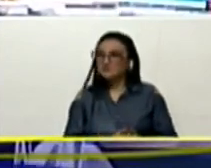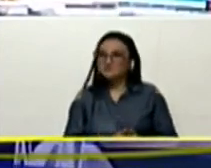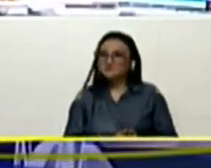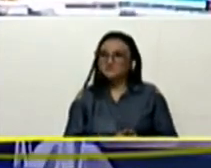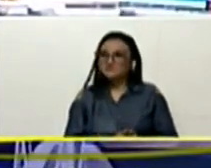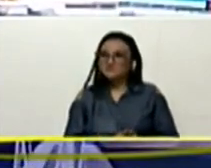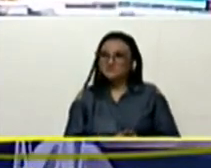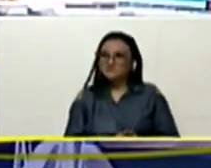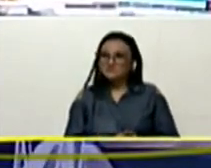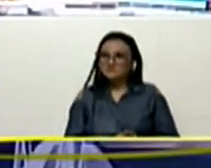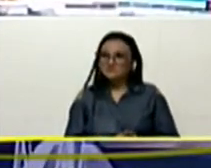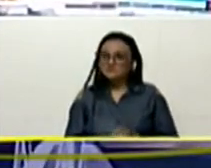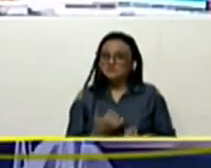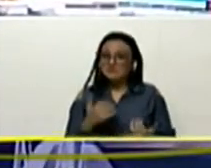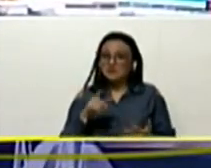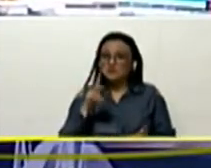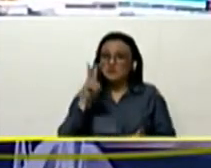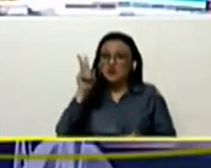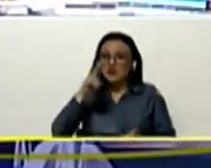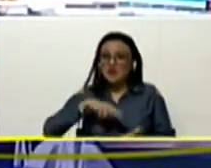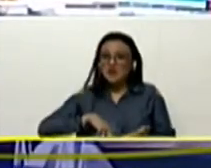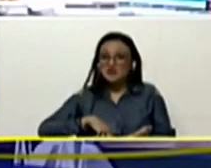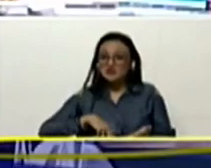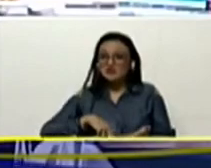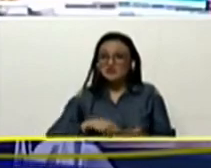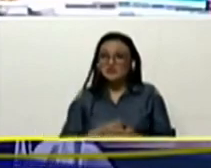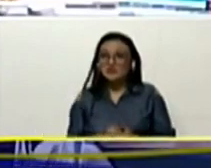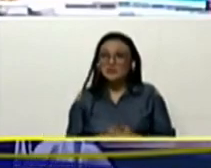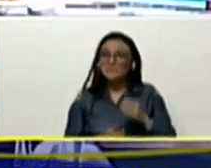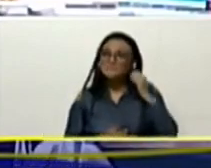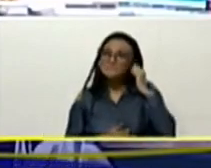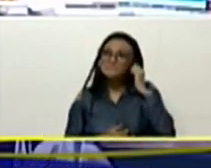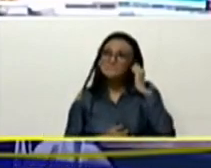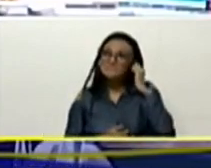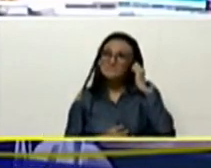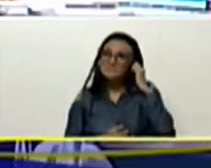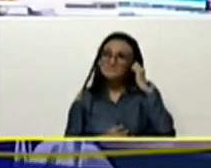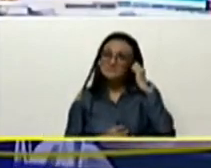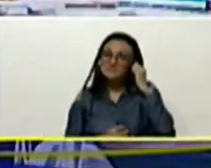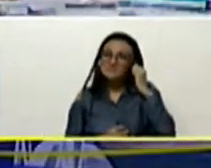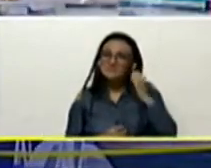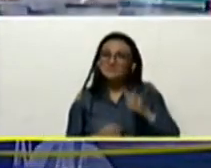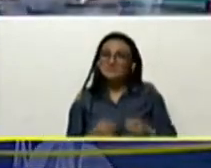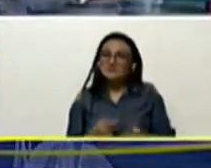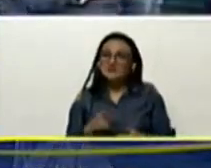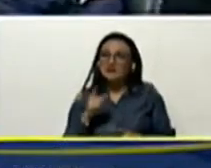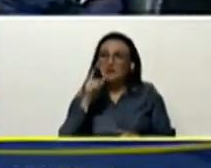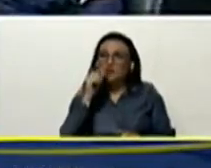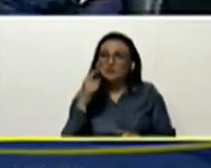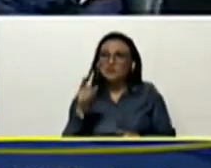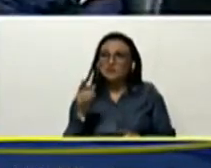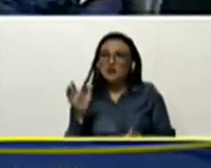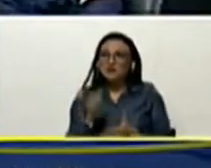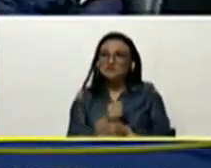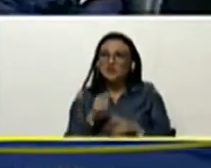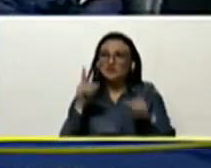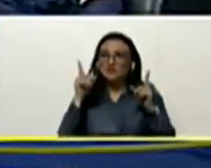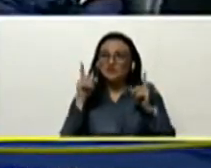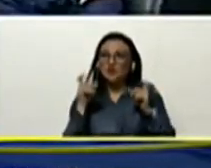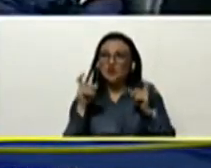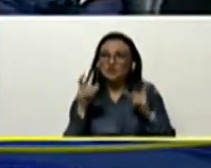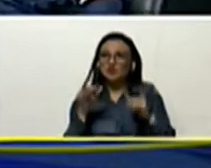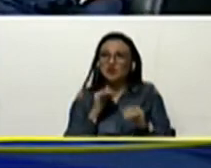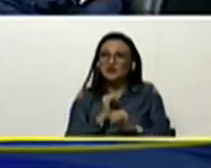Bueno, mientras tú leías, Pepe, Ernesto Villegas consiguió la foto que está